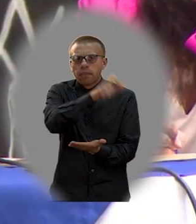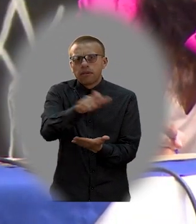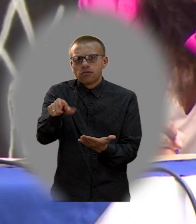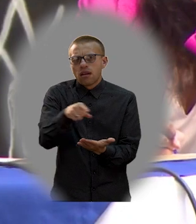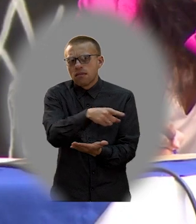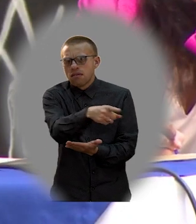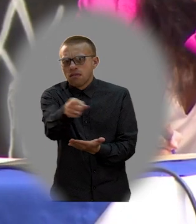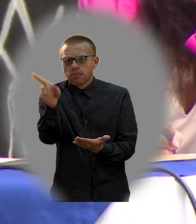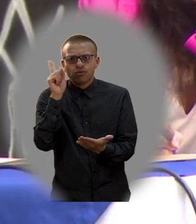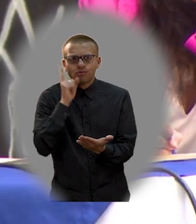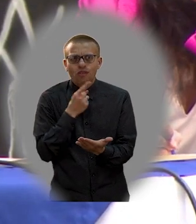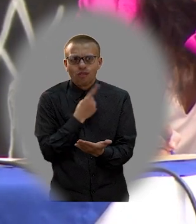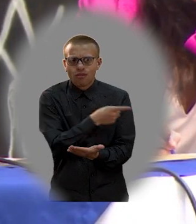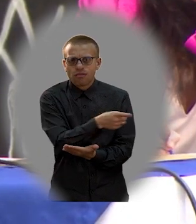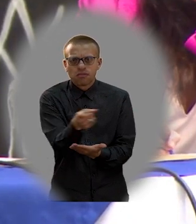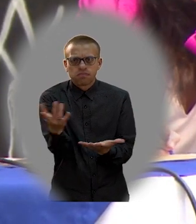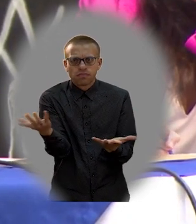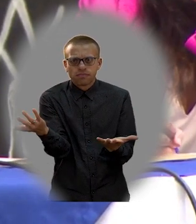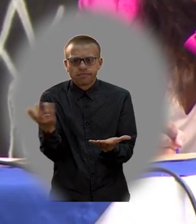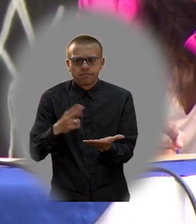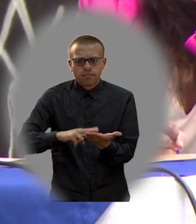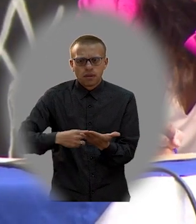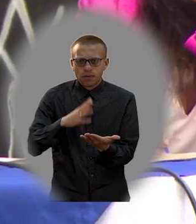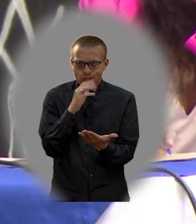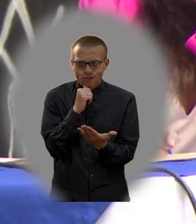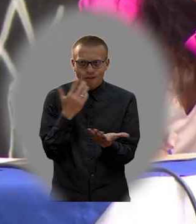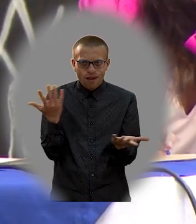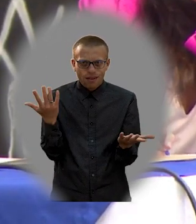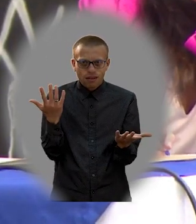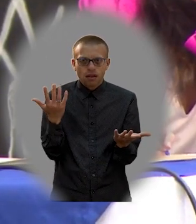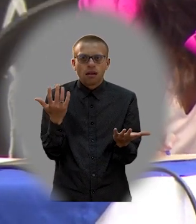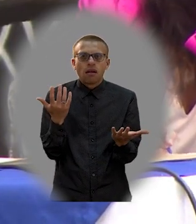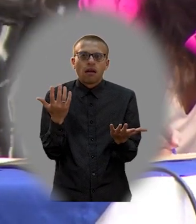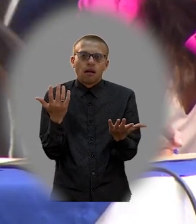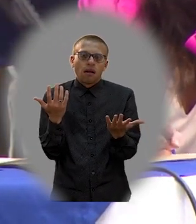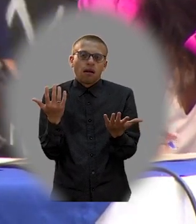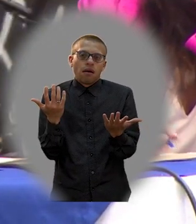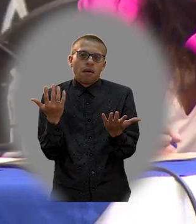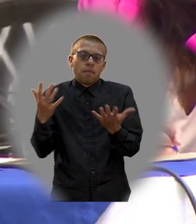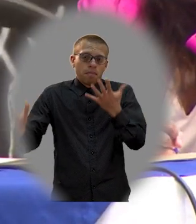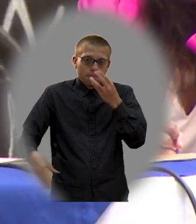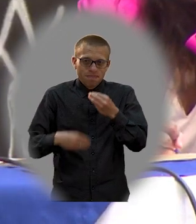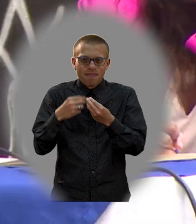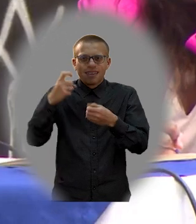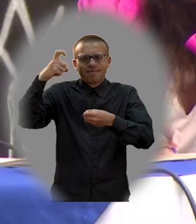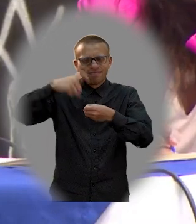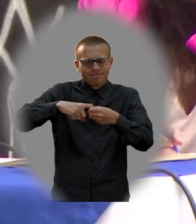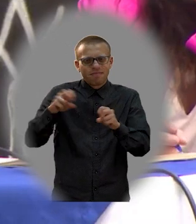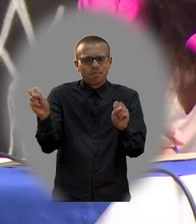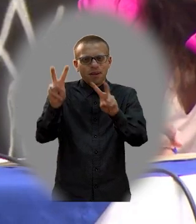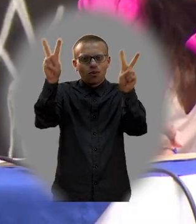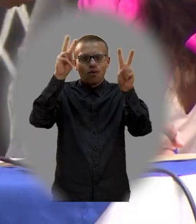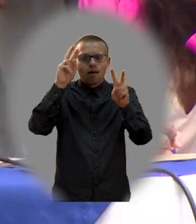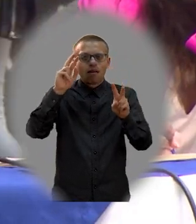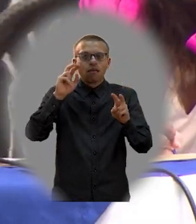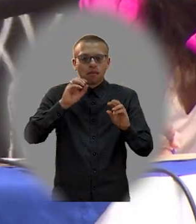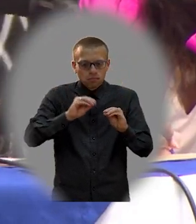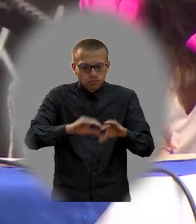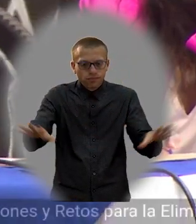las personas que están en streaming, porque necesariamente la lucha feminista también es anticapacitista.